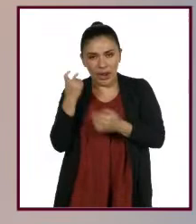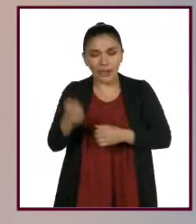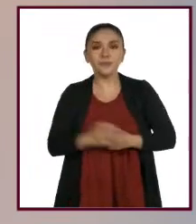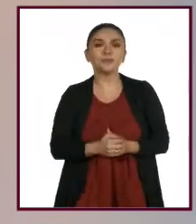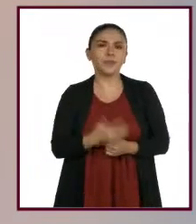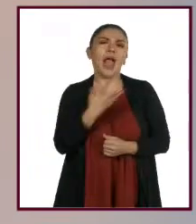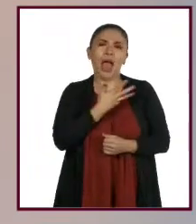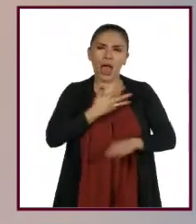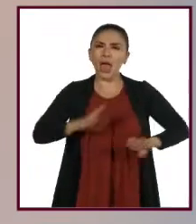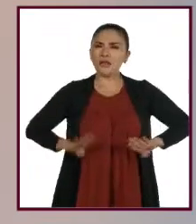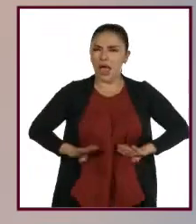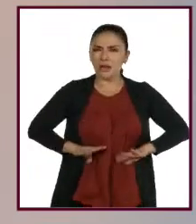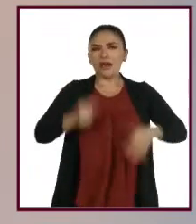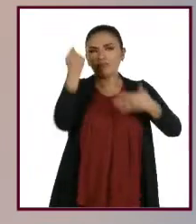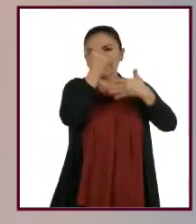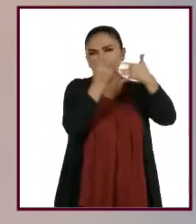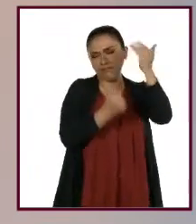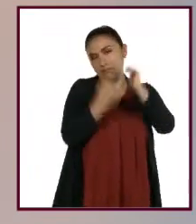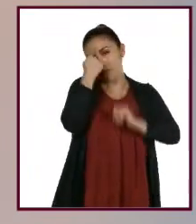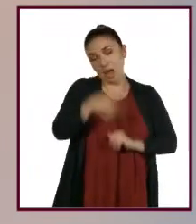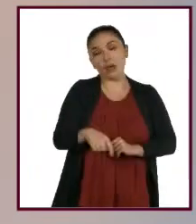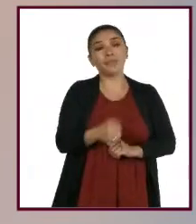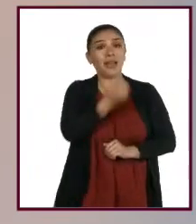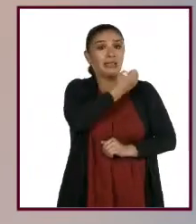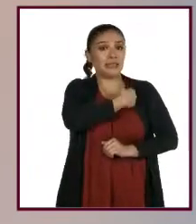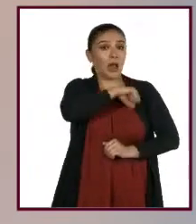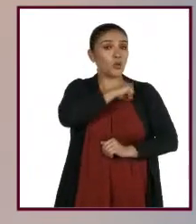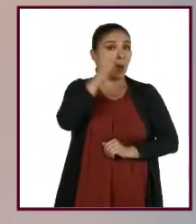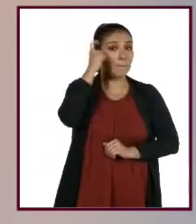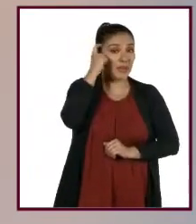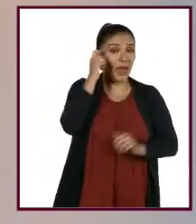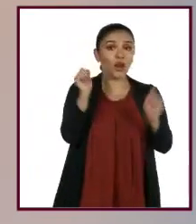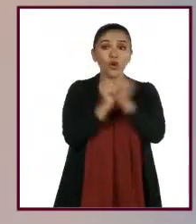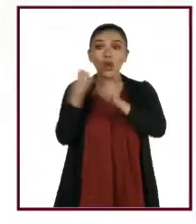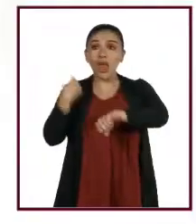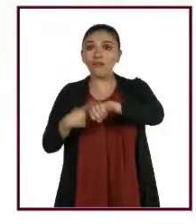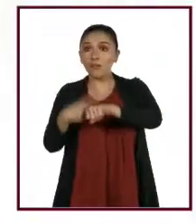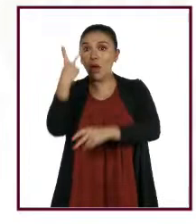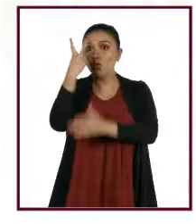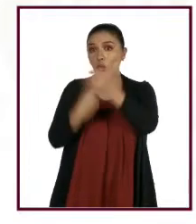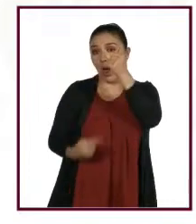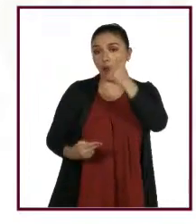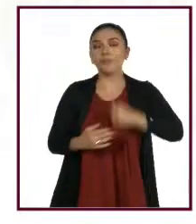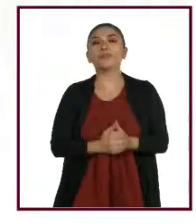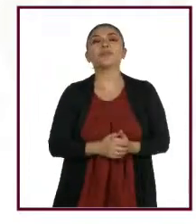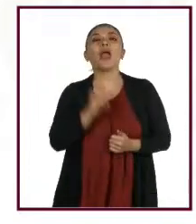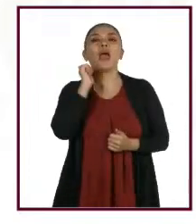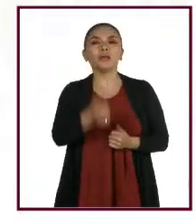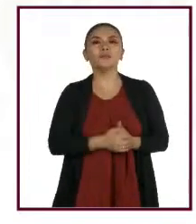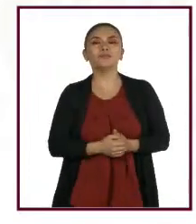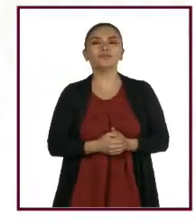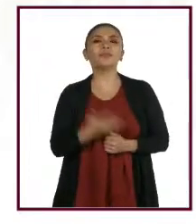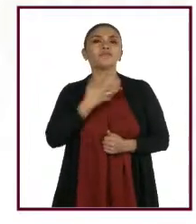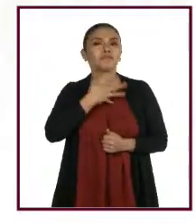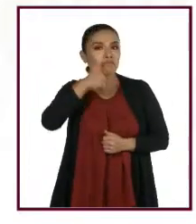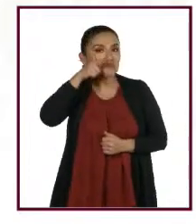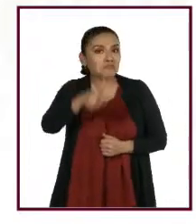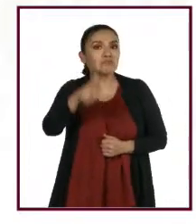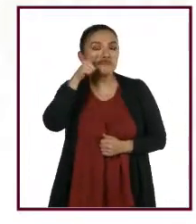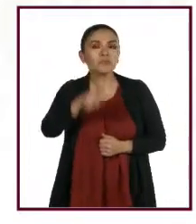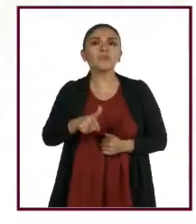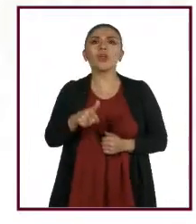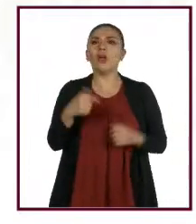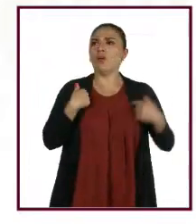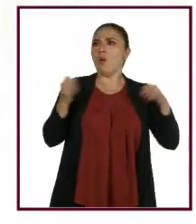Existen varias características de la relación de la salud mental con la patología dual, que es su presencia es negada a pesar de